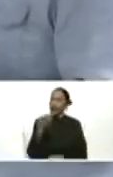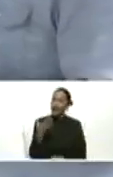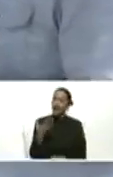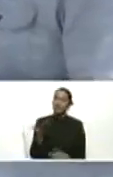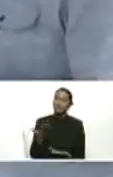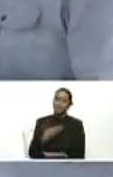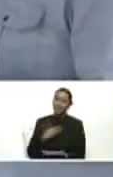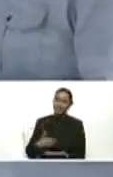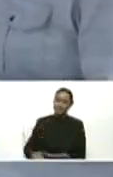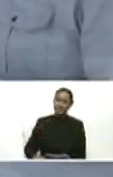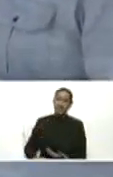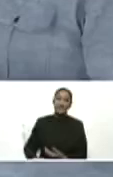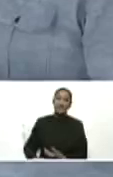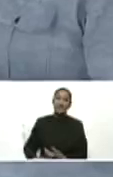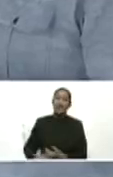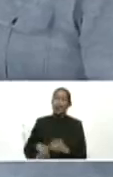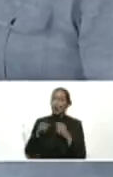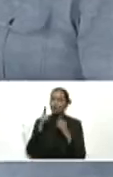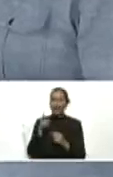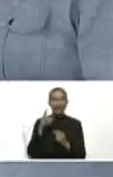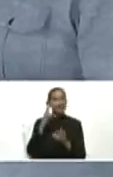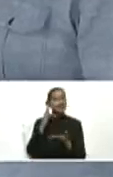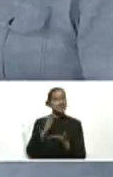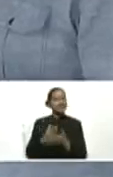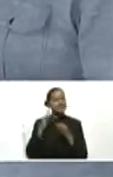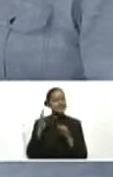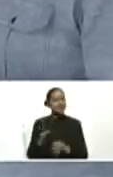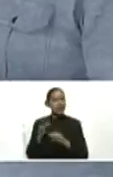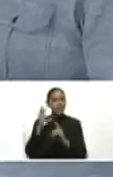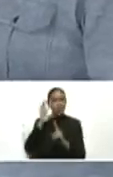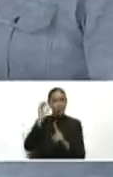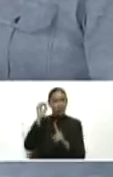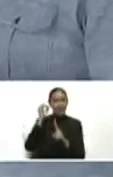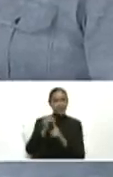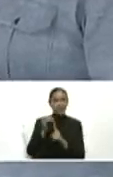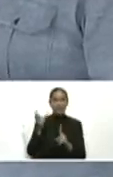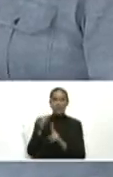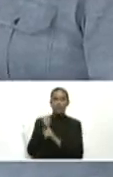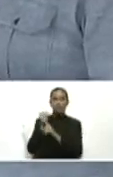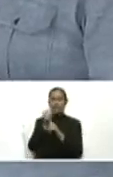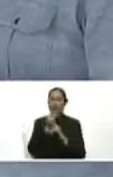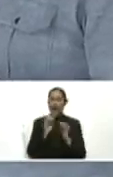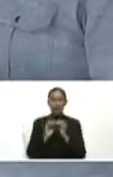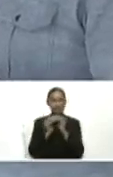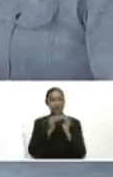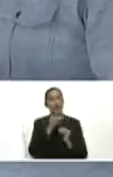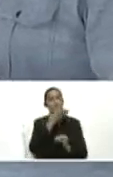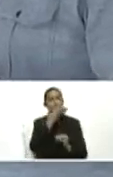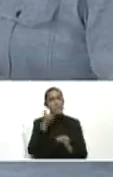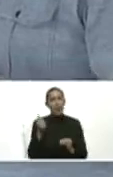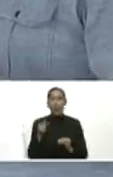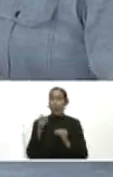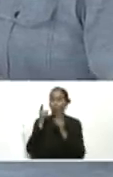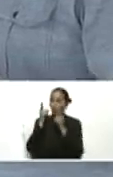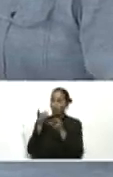presidente, ese empeño que tiene usted de que todos nazcamos mejor en Venezuela. Usted es el padre creador del parto humanizado